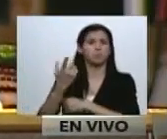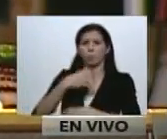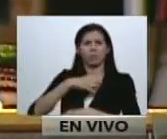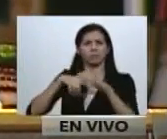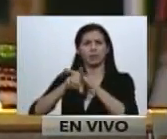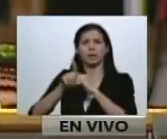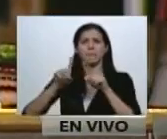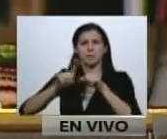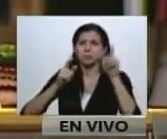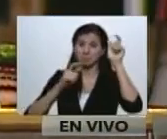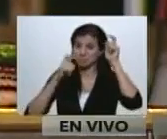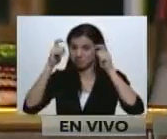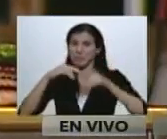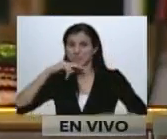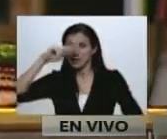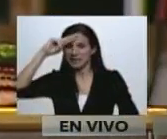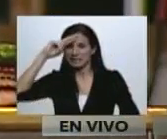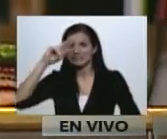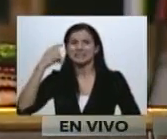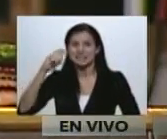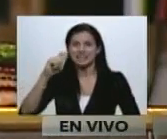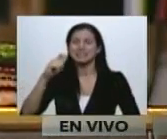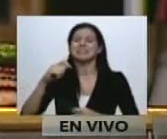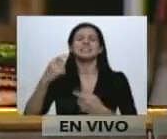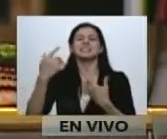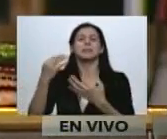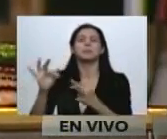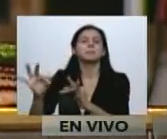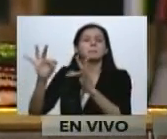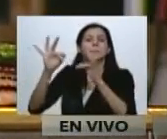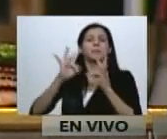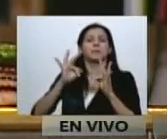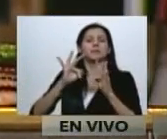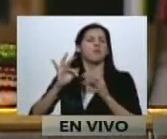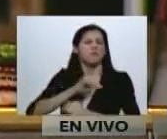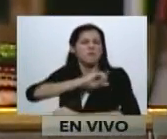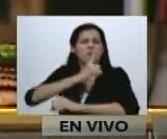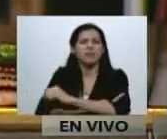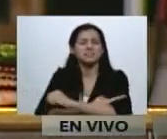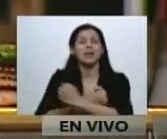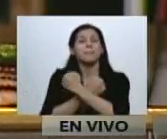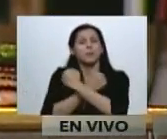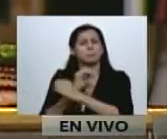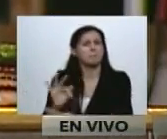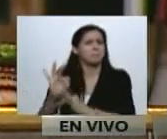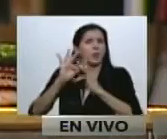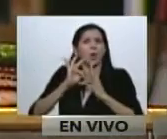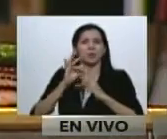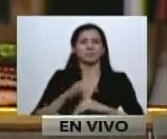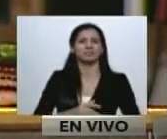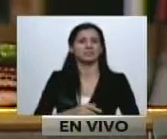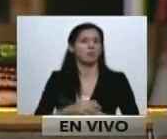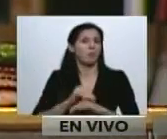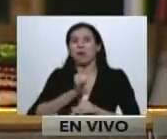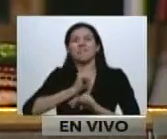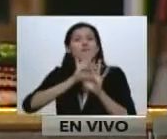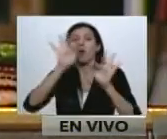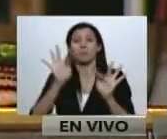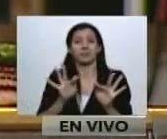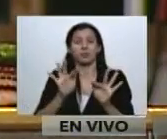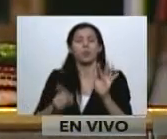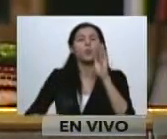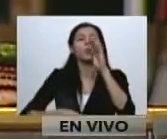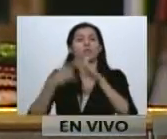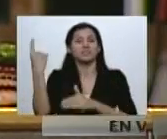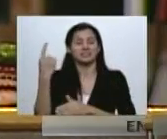siempre encontraba la forma de hacernos llegar su fuerza y su amor. En una de esas oportunidades me envió